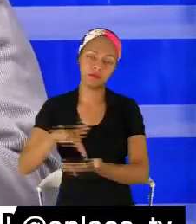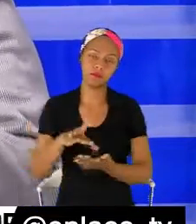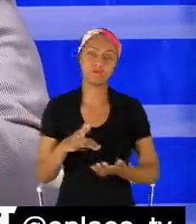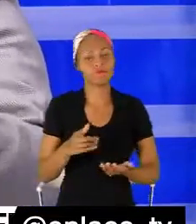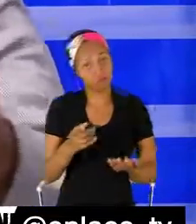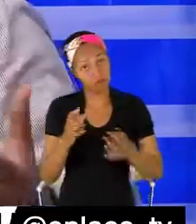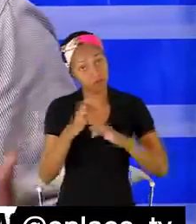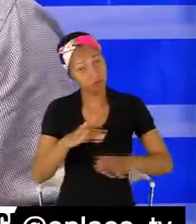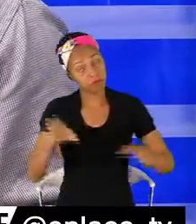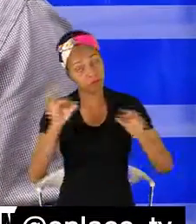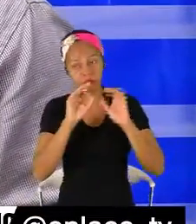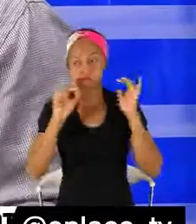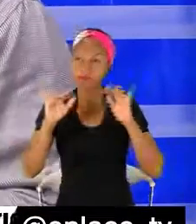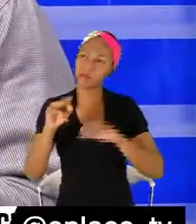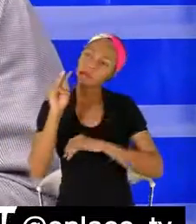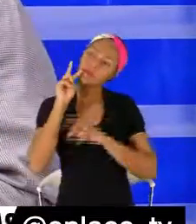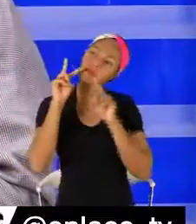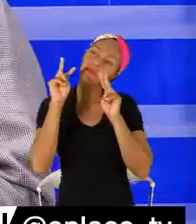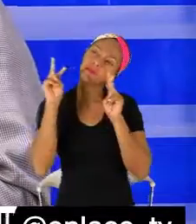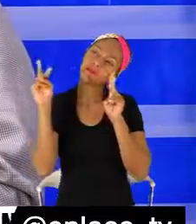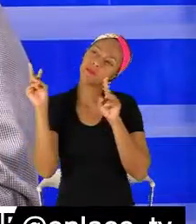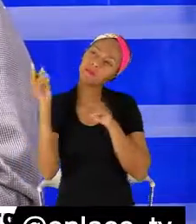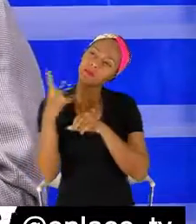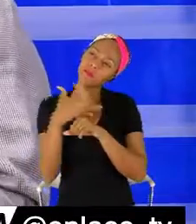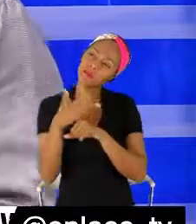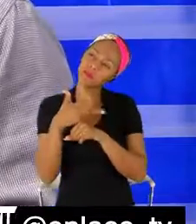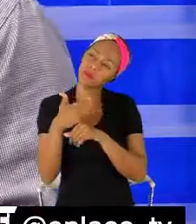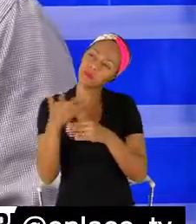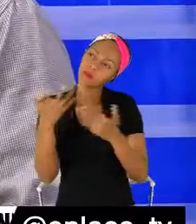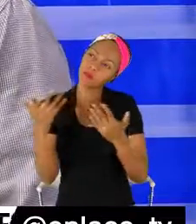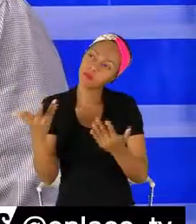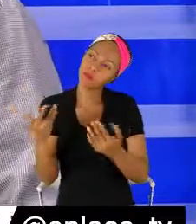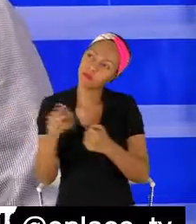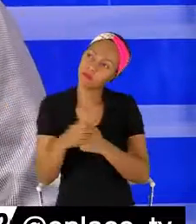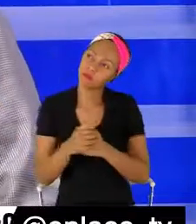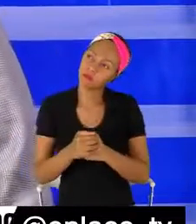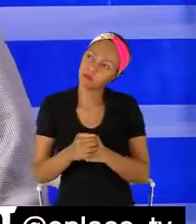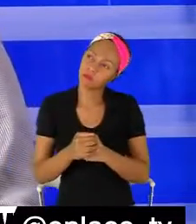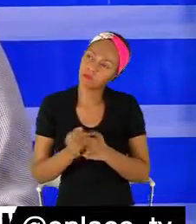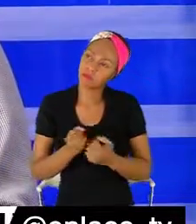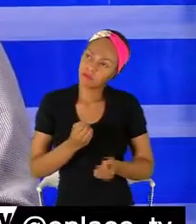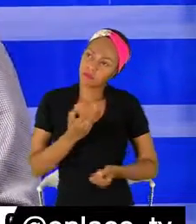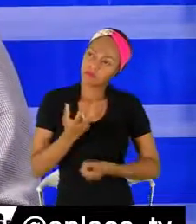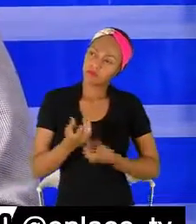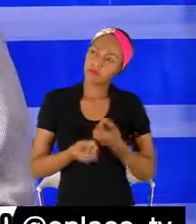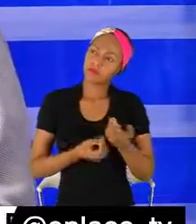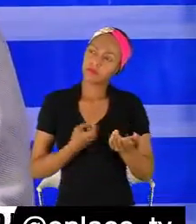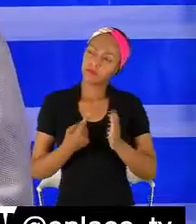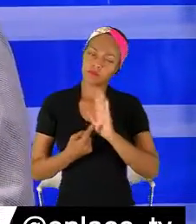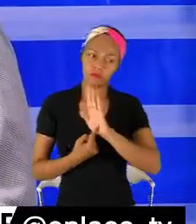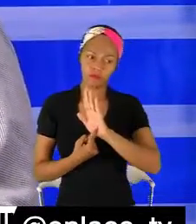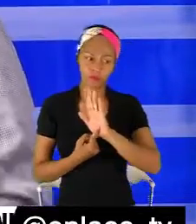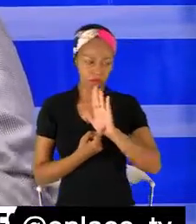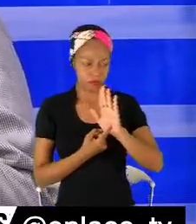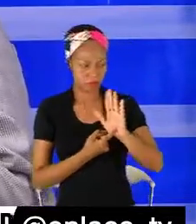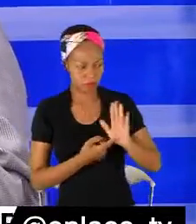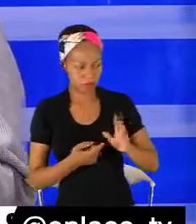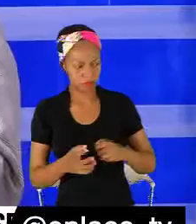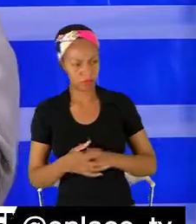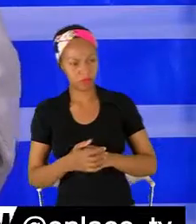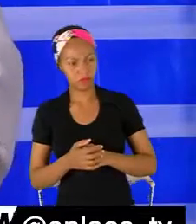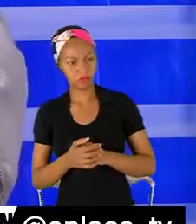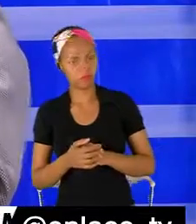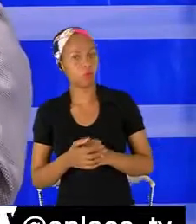un ambiente cromático de donde se expresa lo que están viviendo en estos momentos, tanto